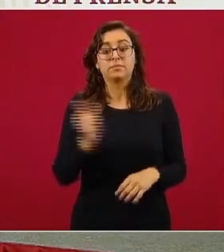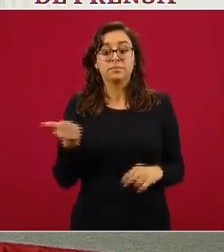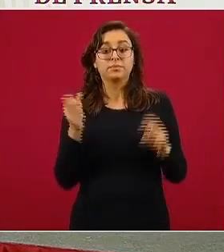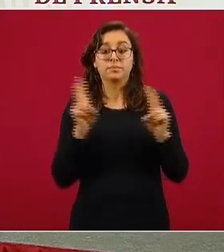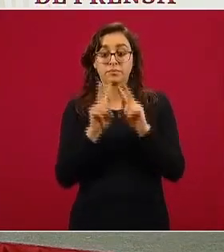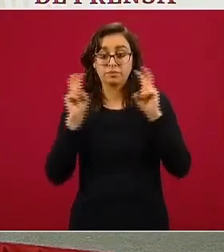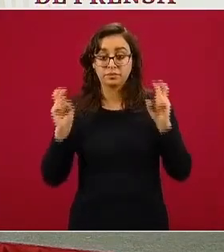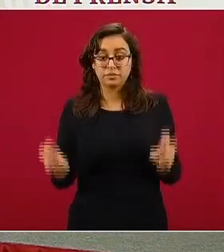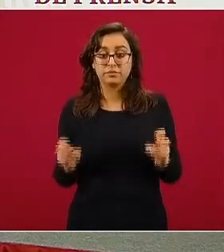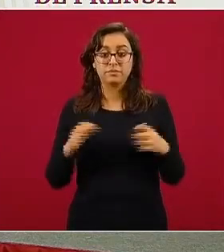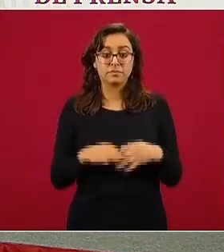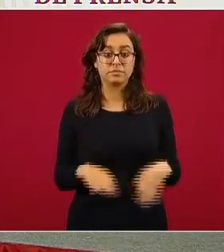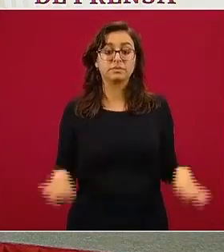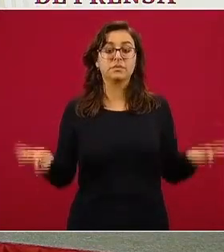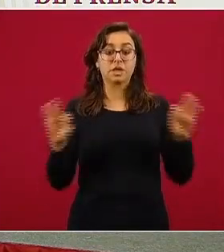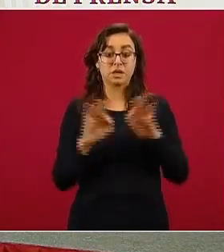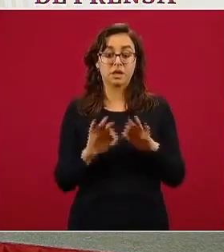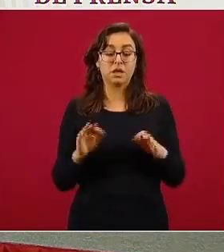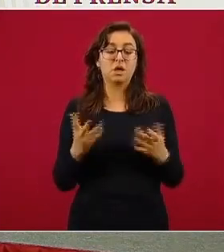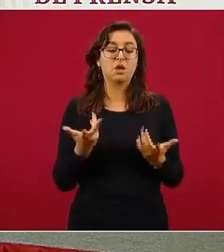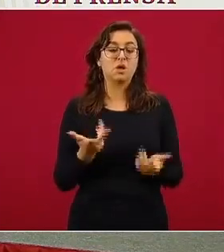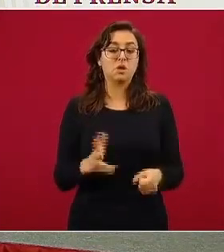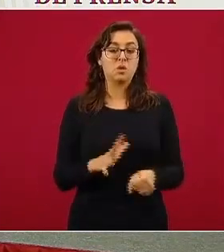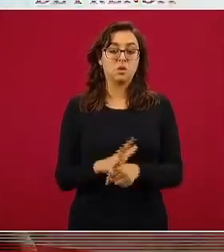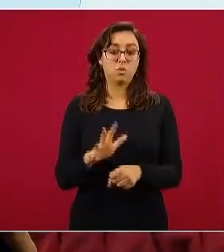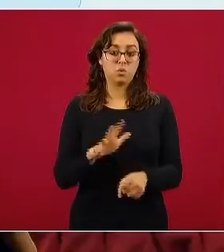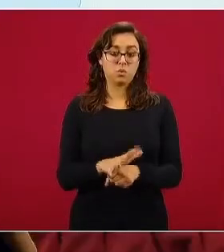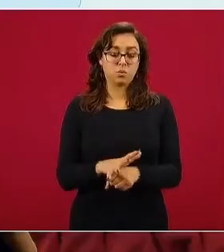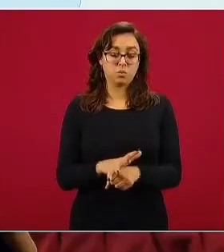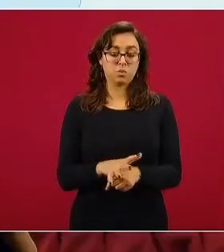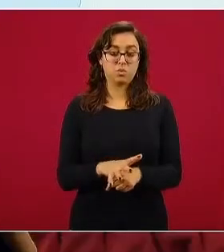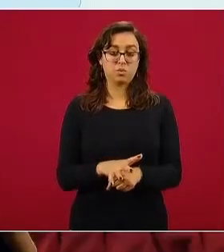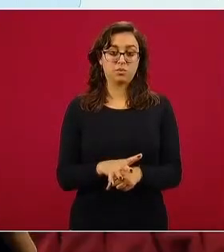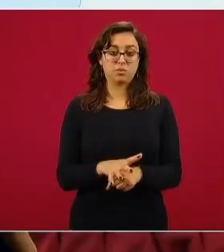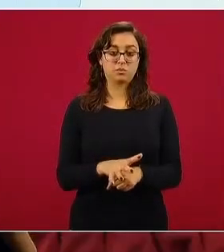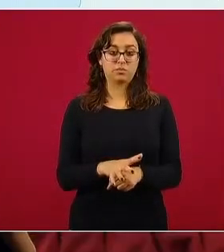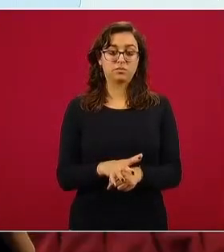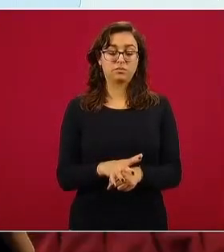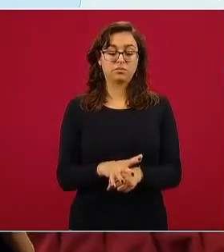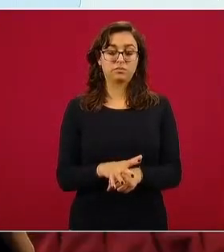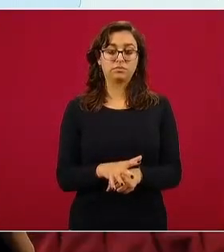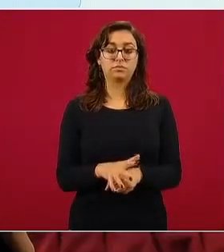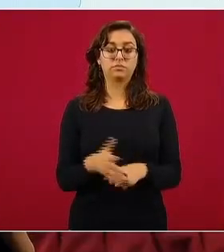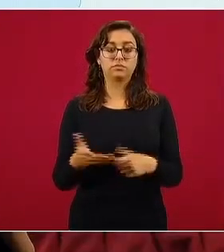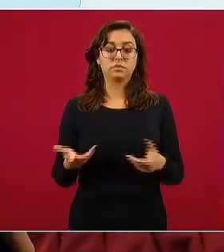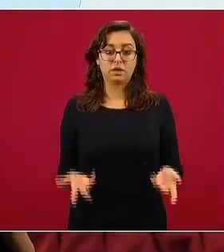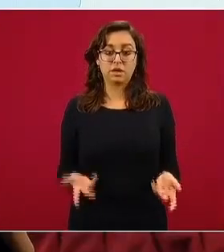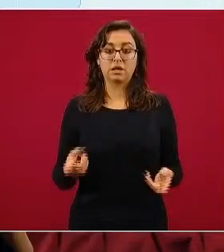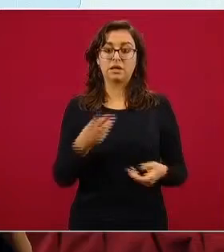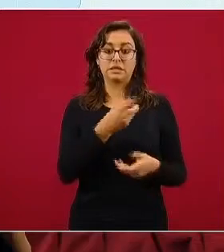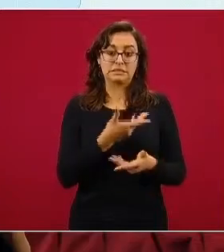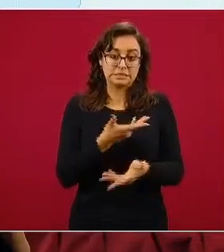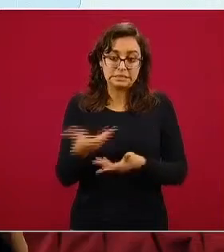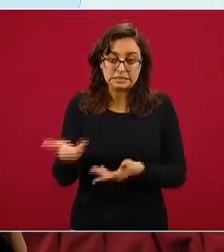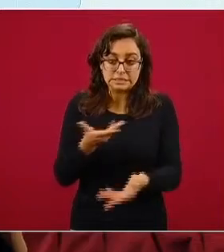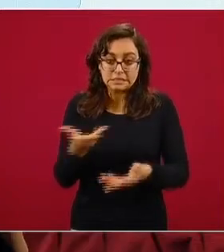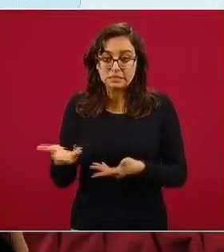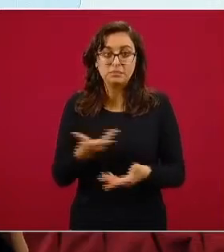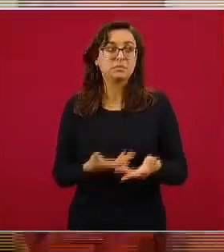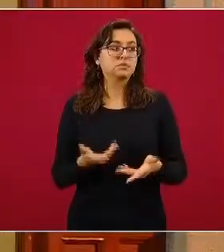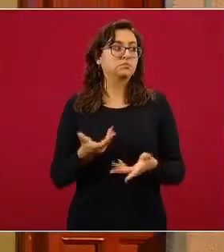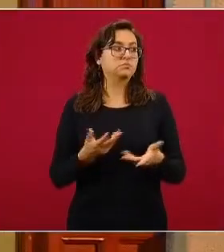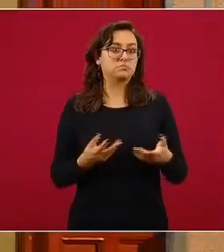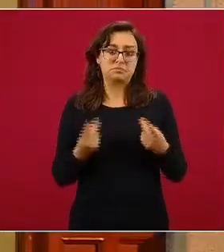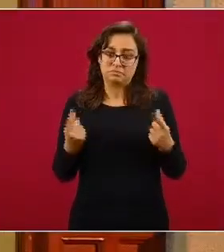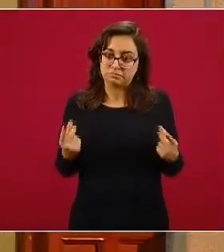componente clave para que funcione esto es tener muy ágil el intercambio de servicios entre instituciones, es